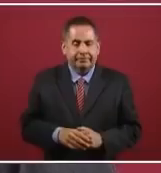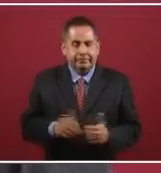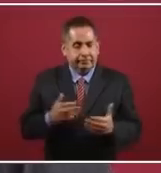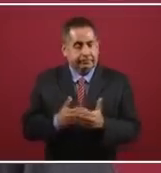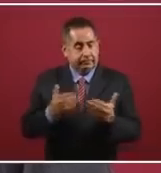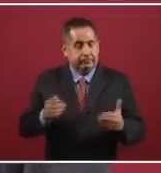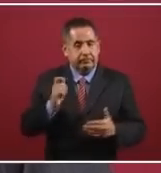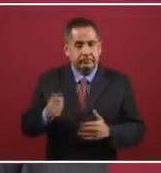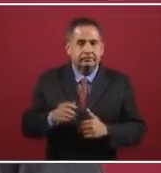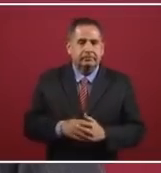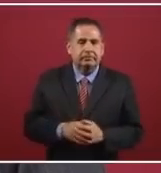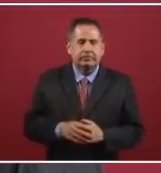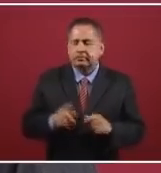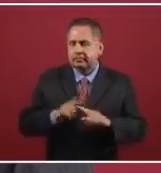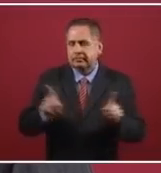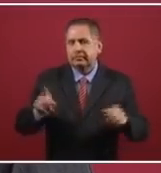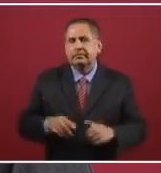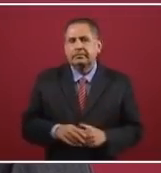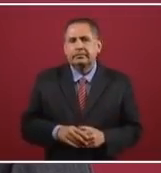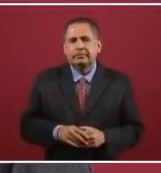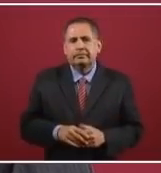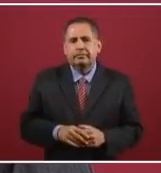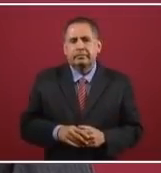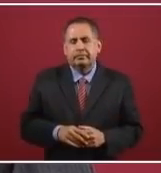Ahora es distinto.